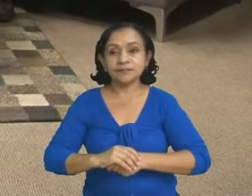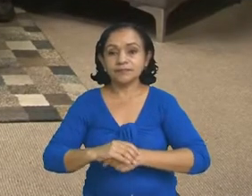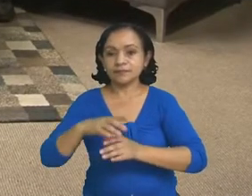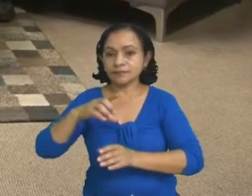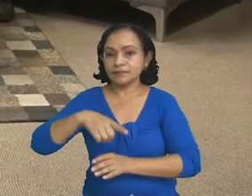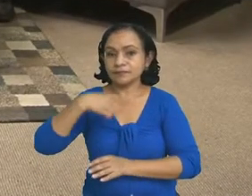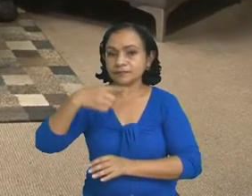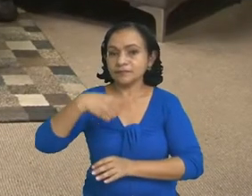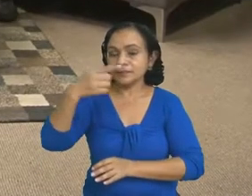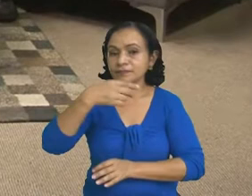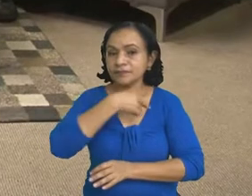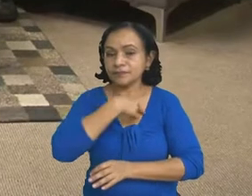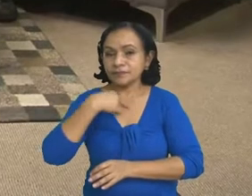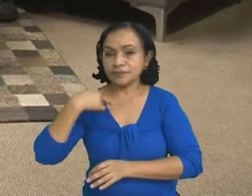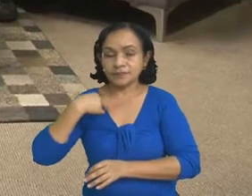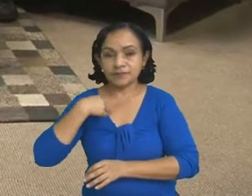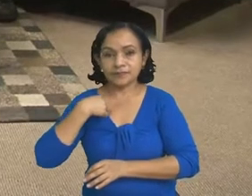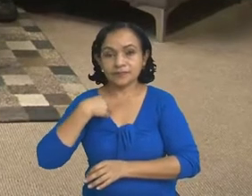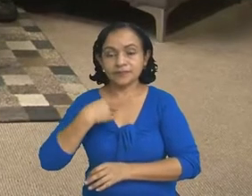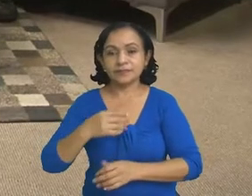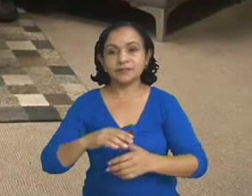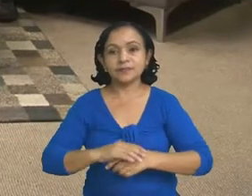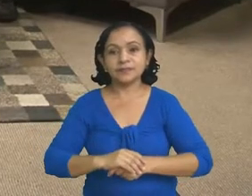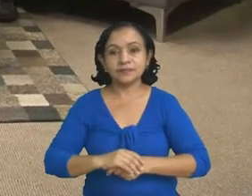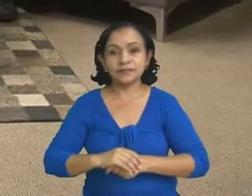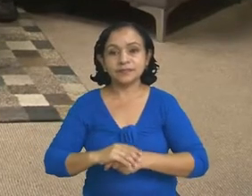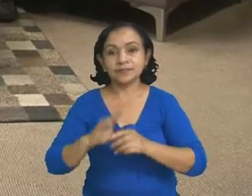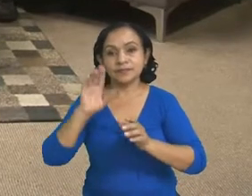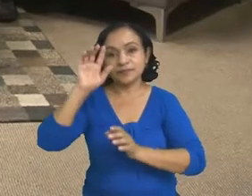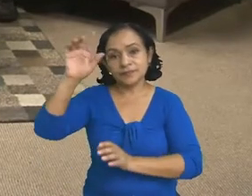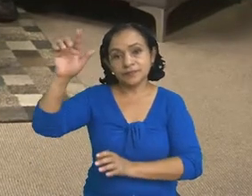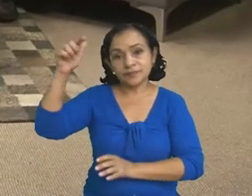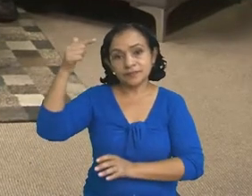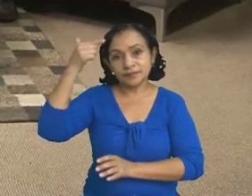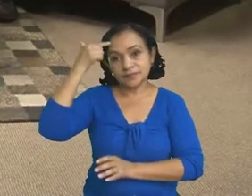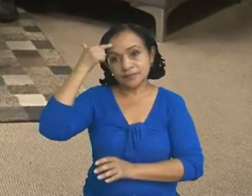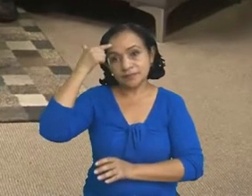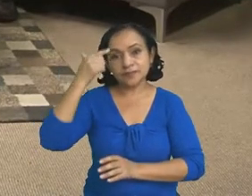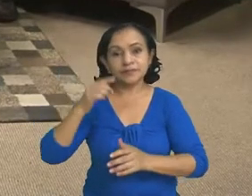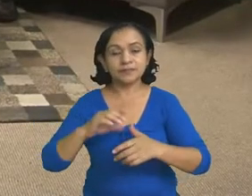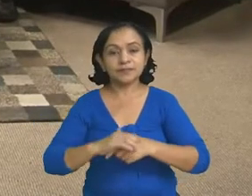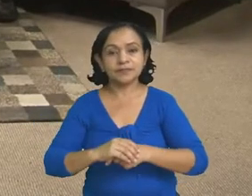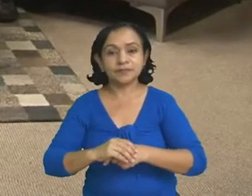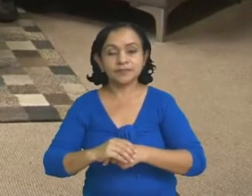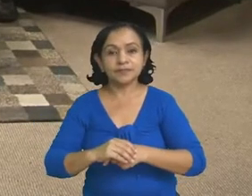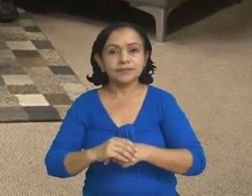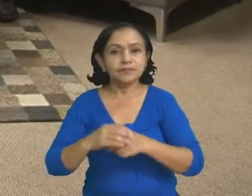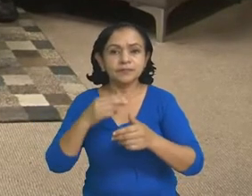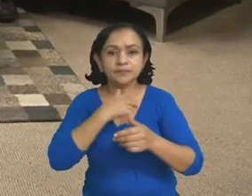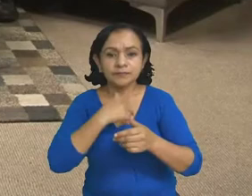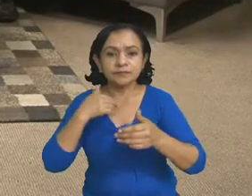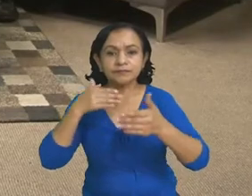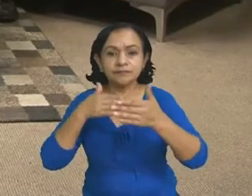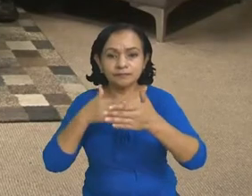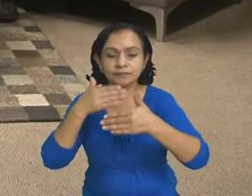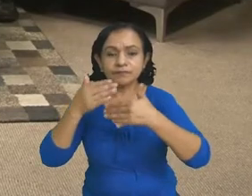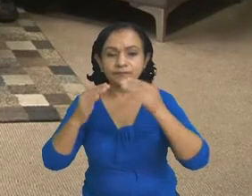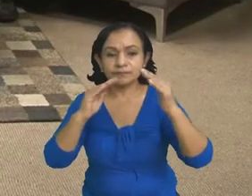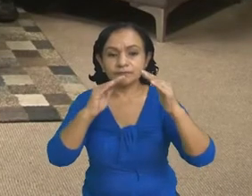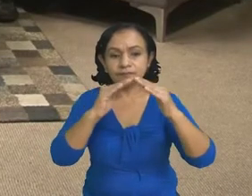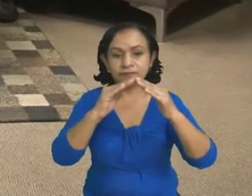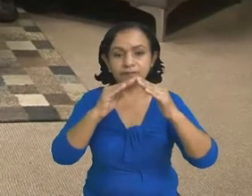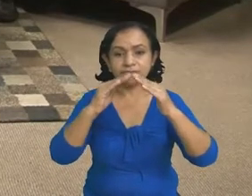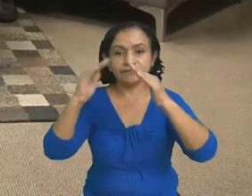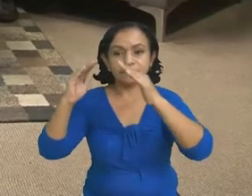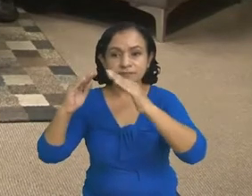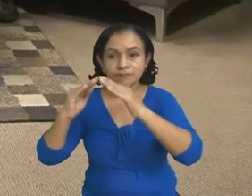cotidiano de la empresa, ¿verdad? Claro. Con el apoyo del gobierno de ir electrificando a diario una vivienda, pues llevar la